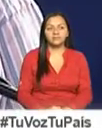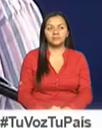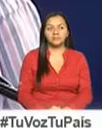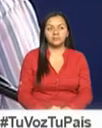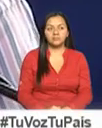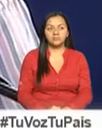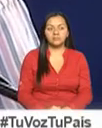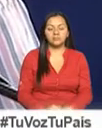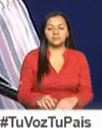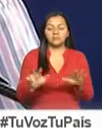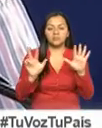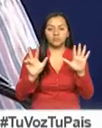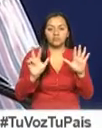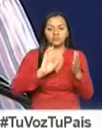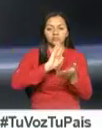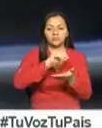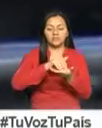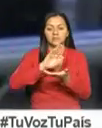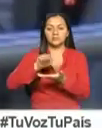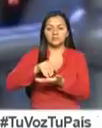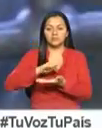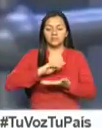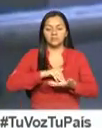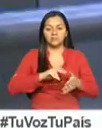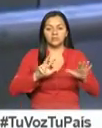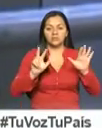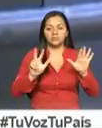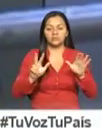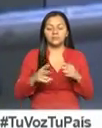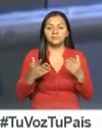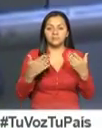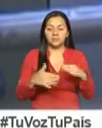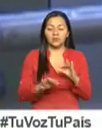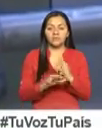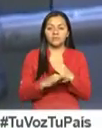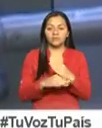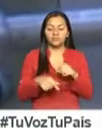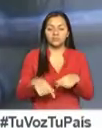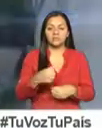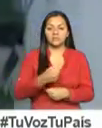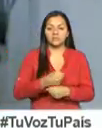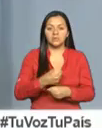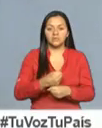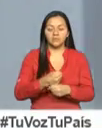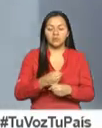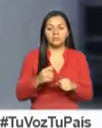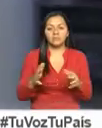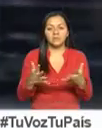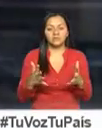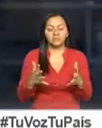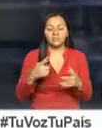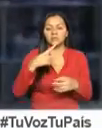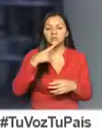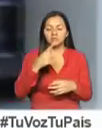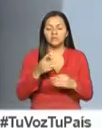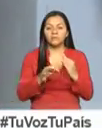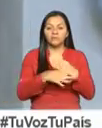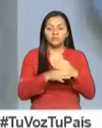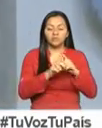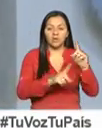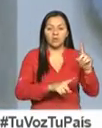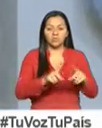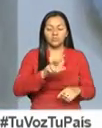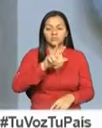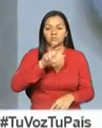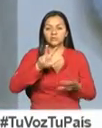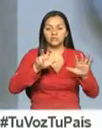sus 8 centrales hidráulicas. El funcionamiento de esta obra equivaldrá a sacar de funcionamiento a